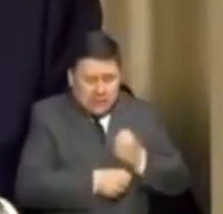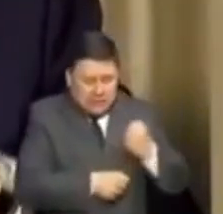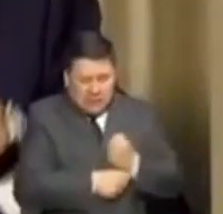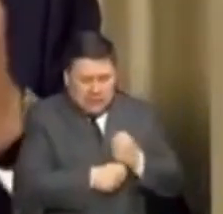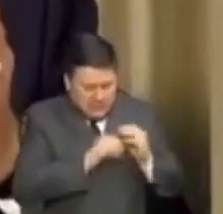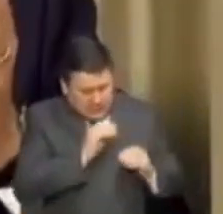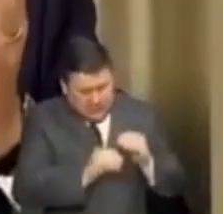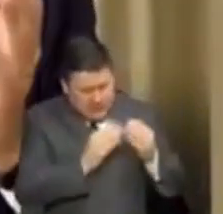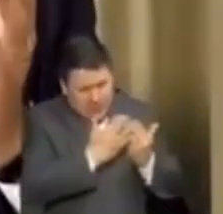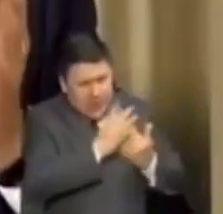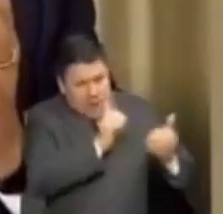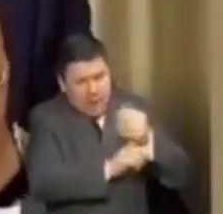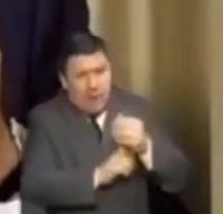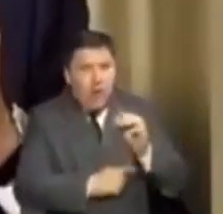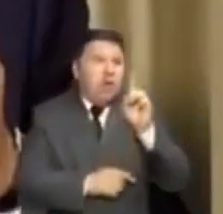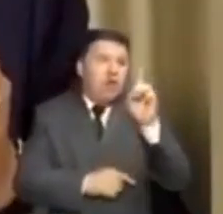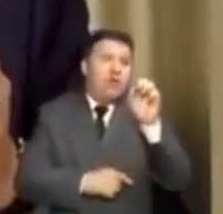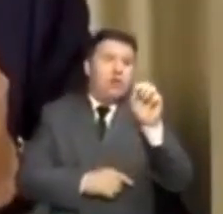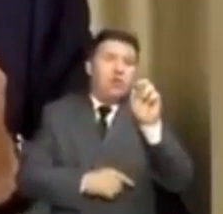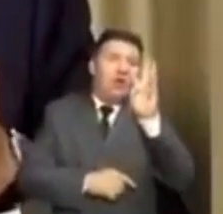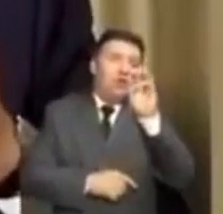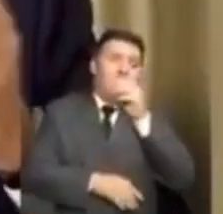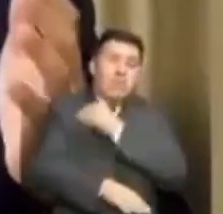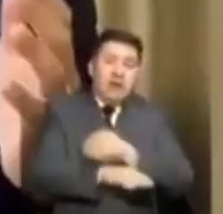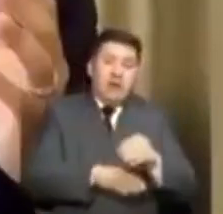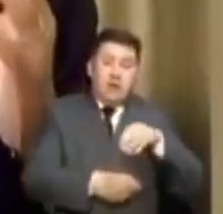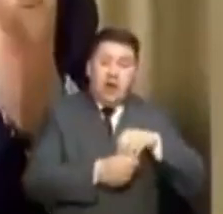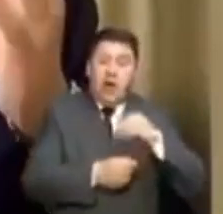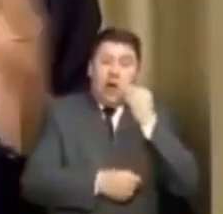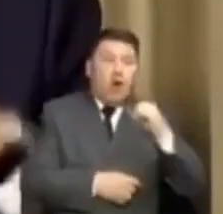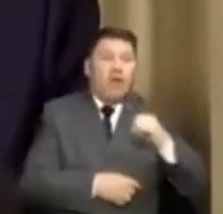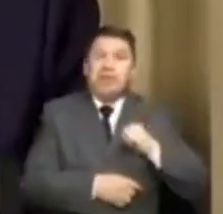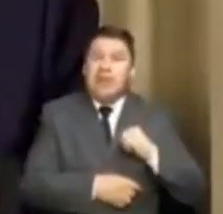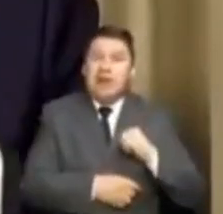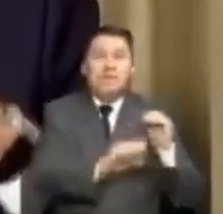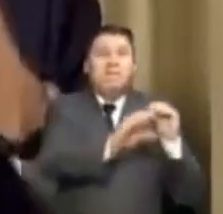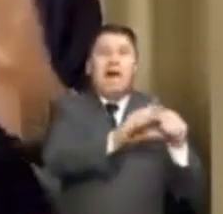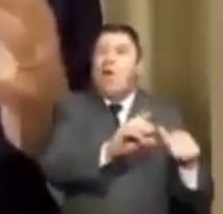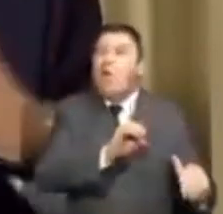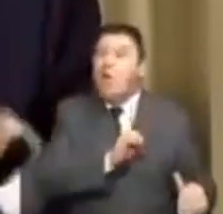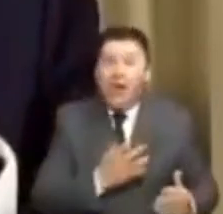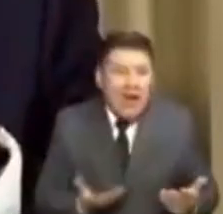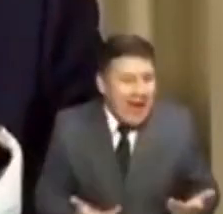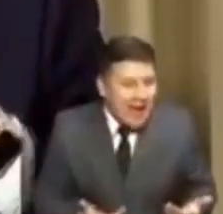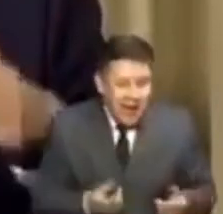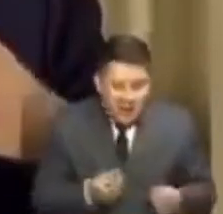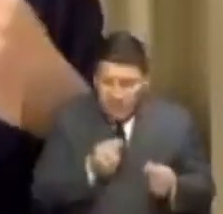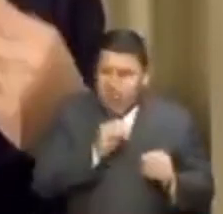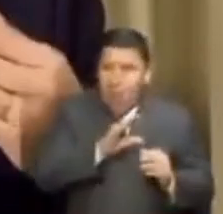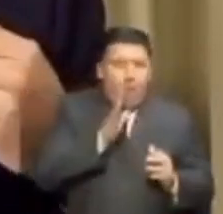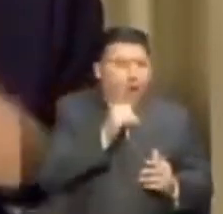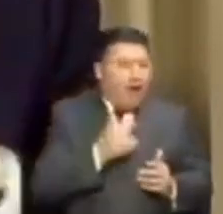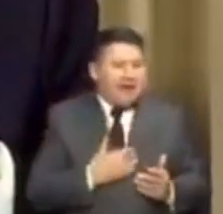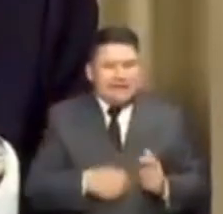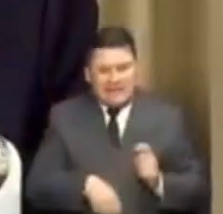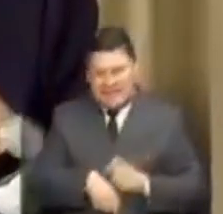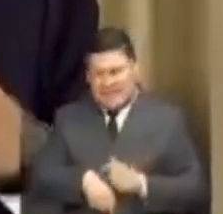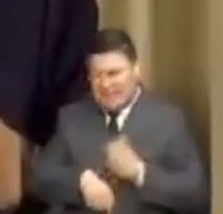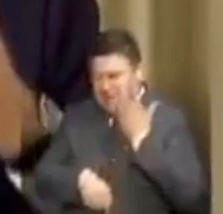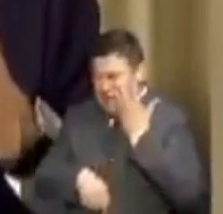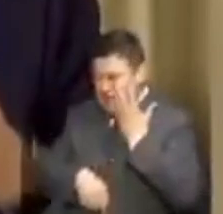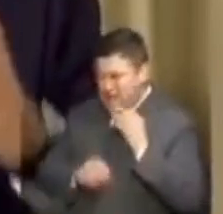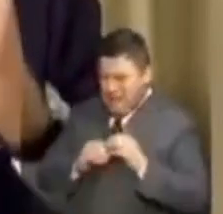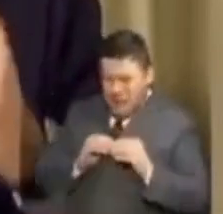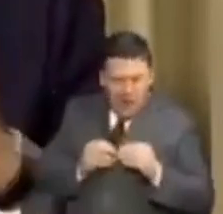para llegar a los 1.8 millones de hogares que no tienen una cuenta bancaria, que no tienen un producto financiero. Y eso nos ha tomado un poco más de días.